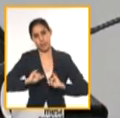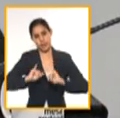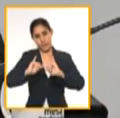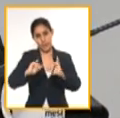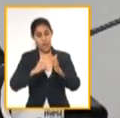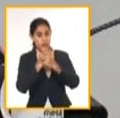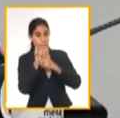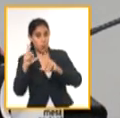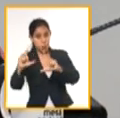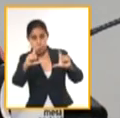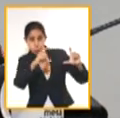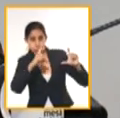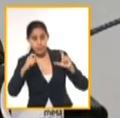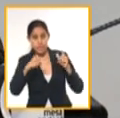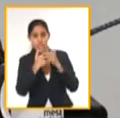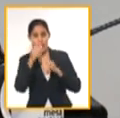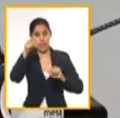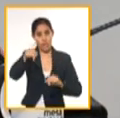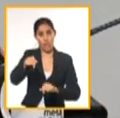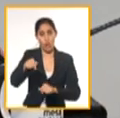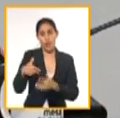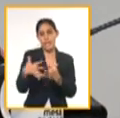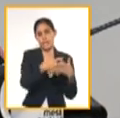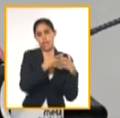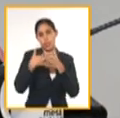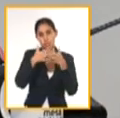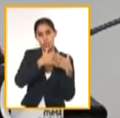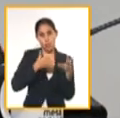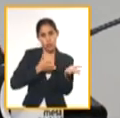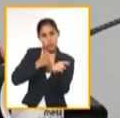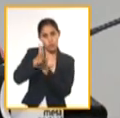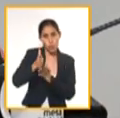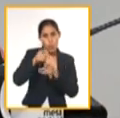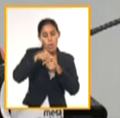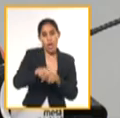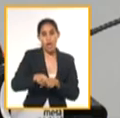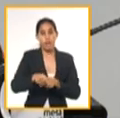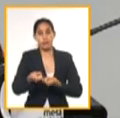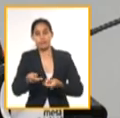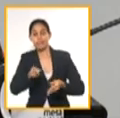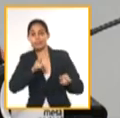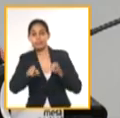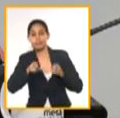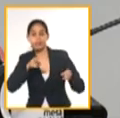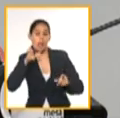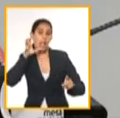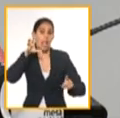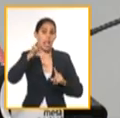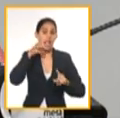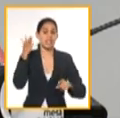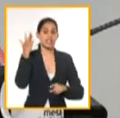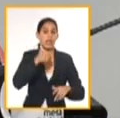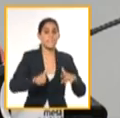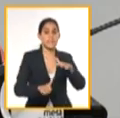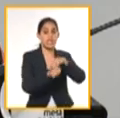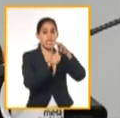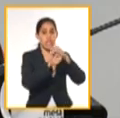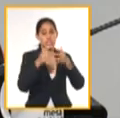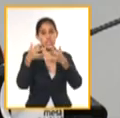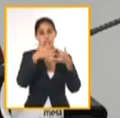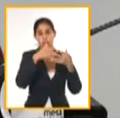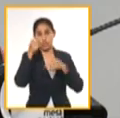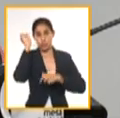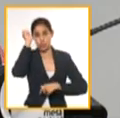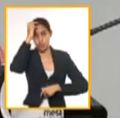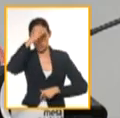las imágenes del día. Estados Unidos ha continuado sus ataques ordenados el fin de semana por el presidente Trump contra